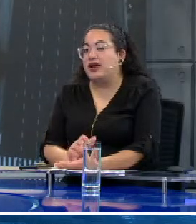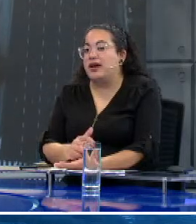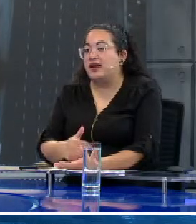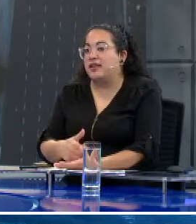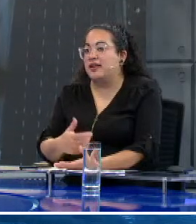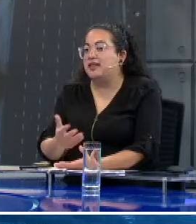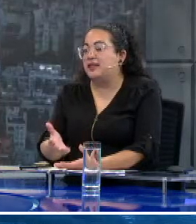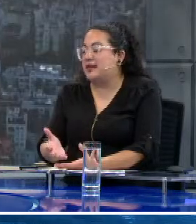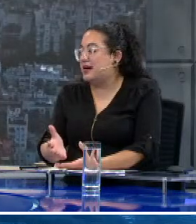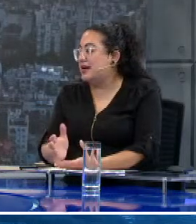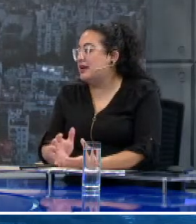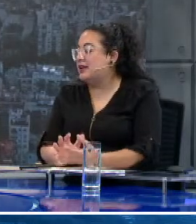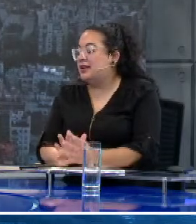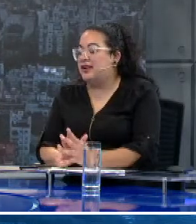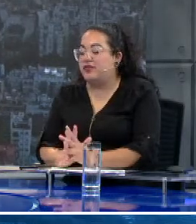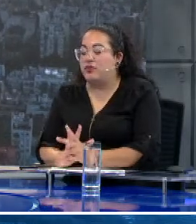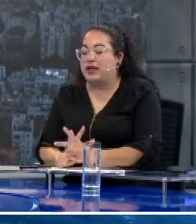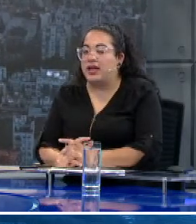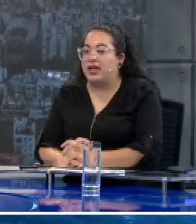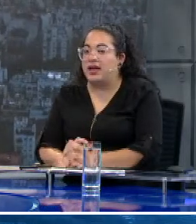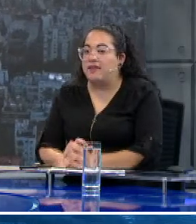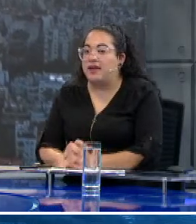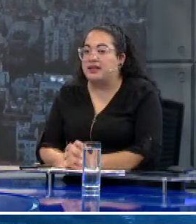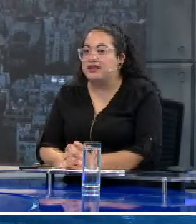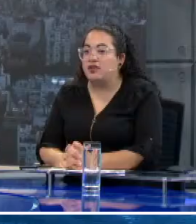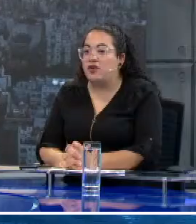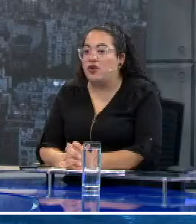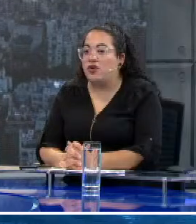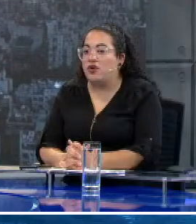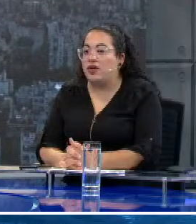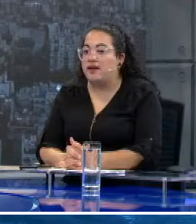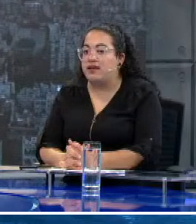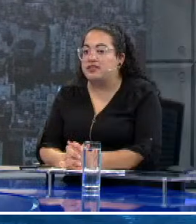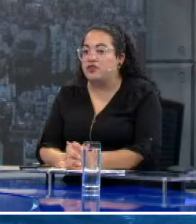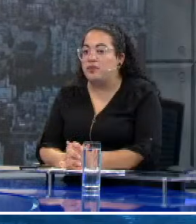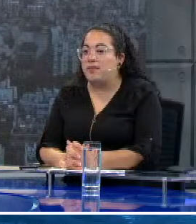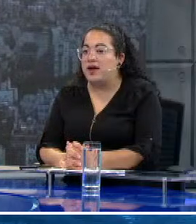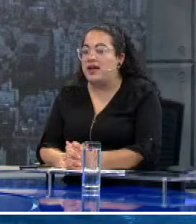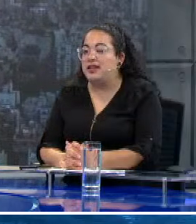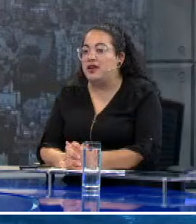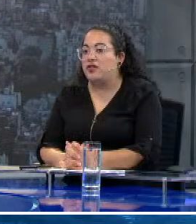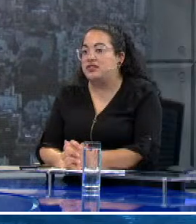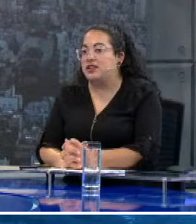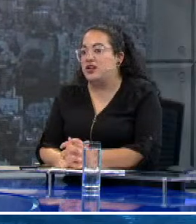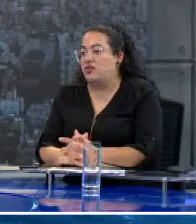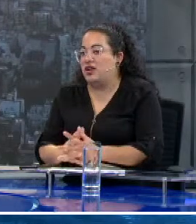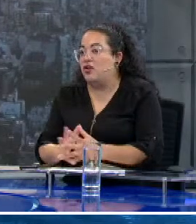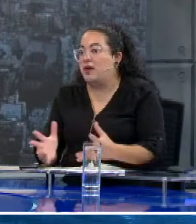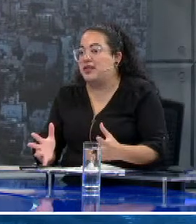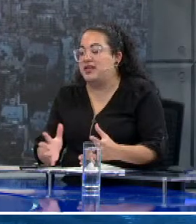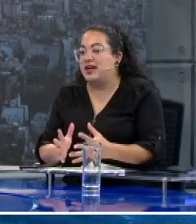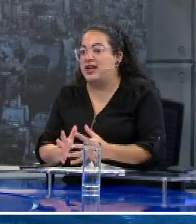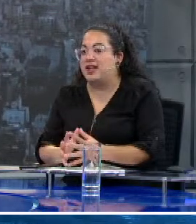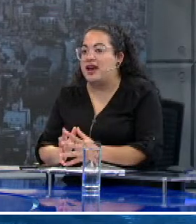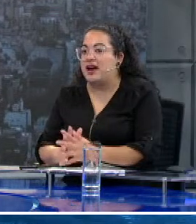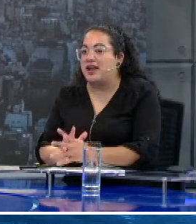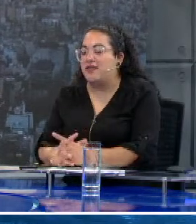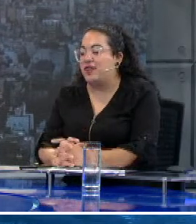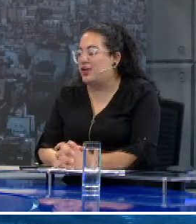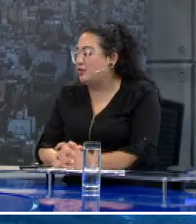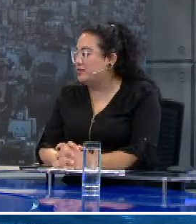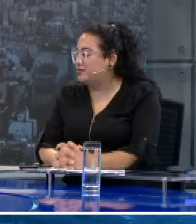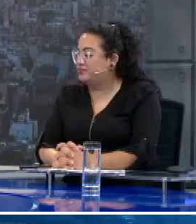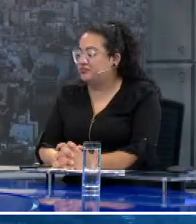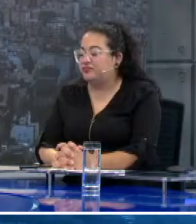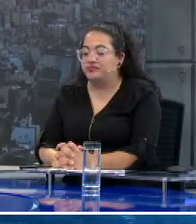podía dejar de destacar la figura que había sido el Papa y de coincidir en lo que compartían, que era la fe,